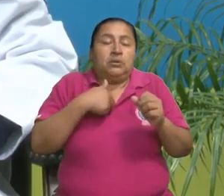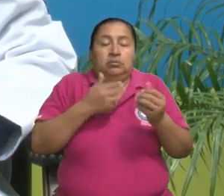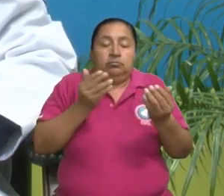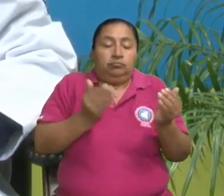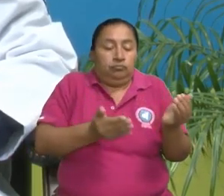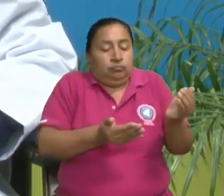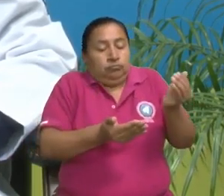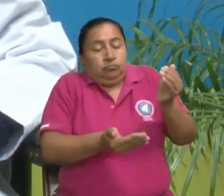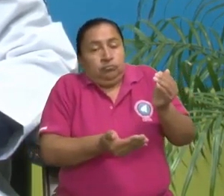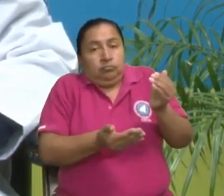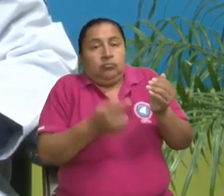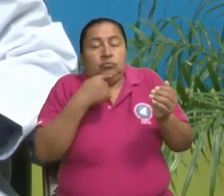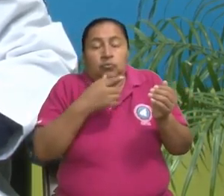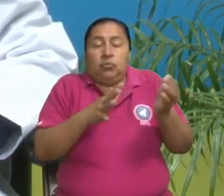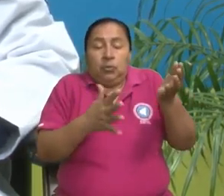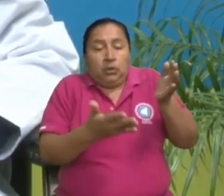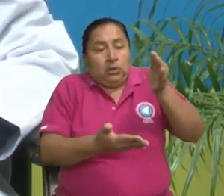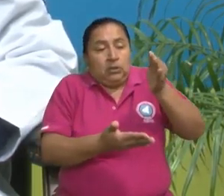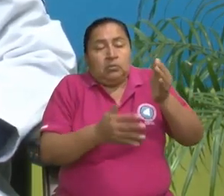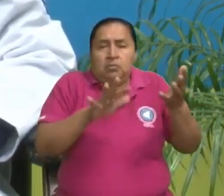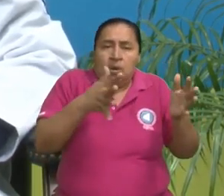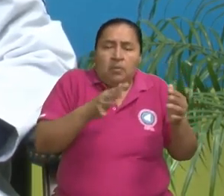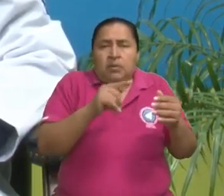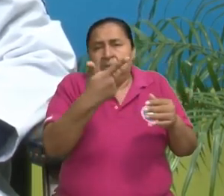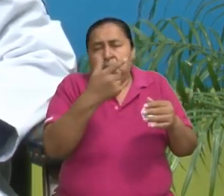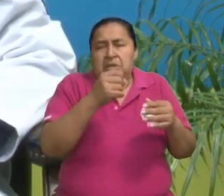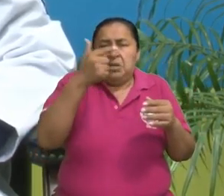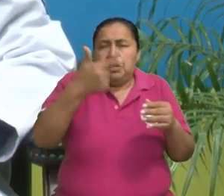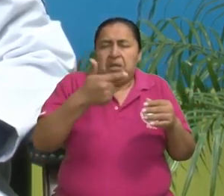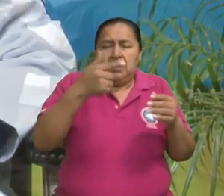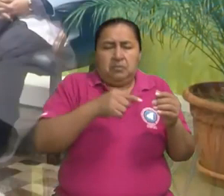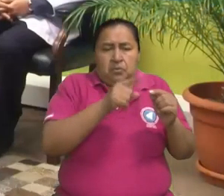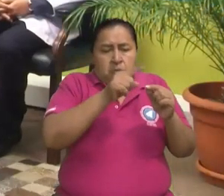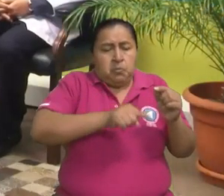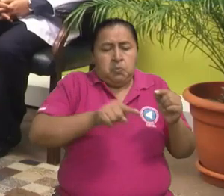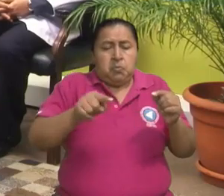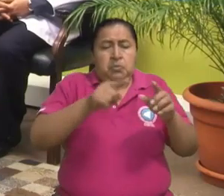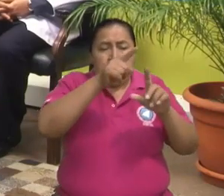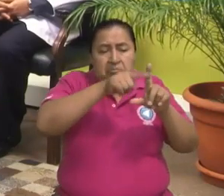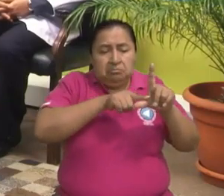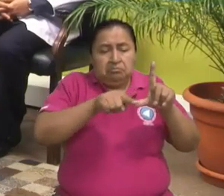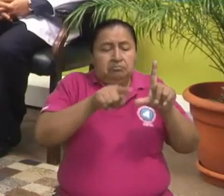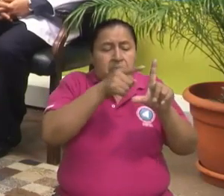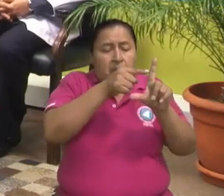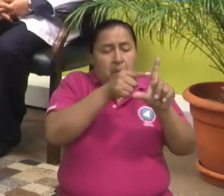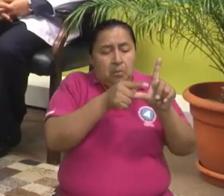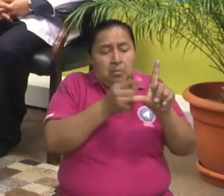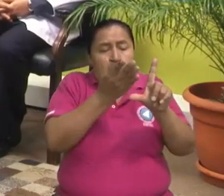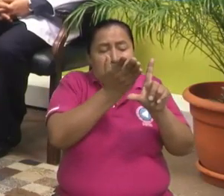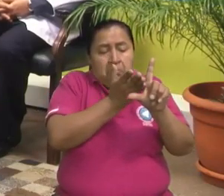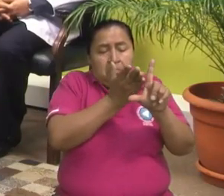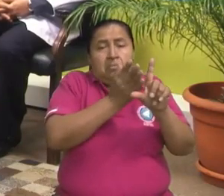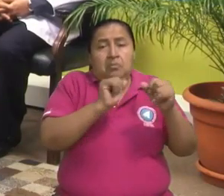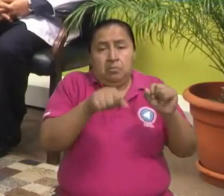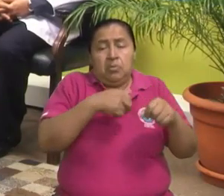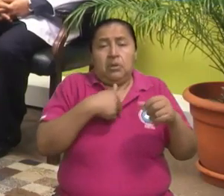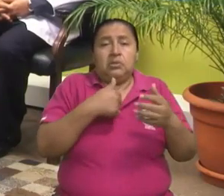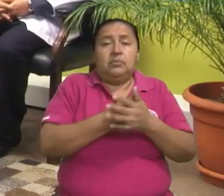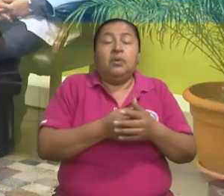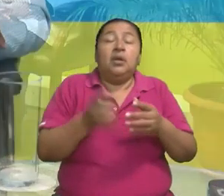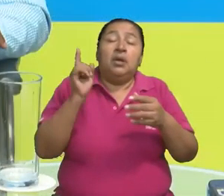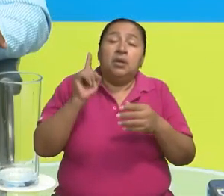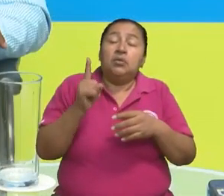a una inclinación más o menos de 170 grados se colocan al niño estos son una de los